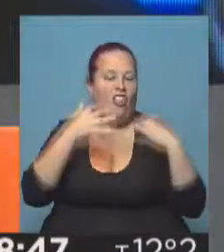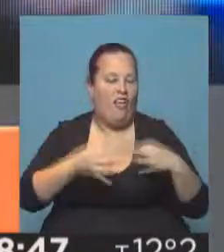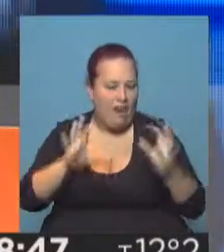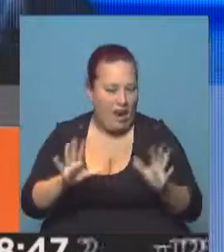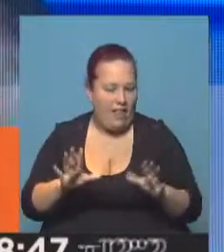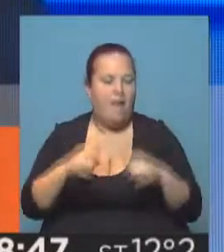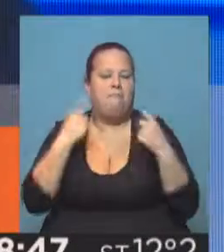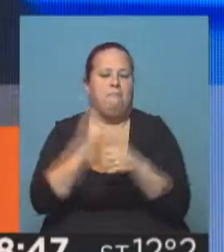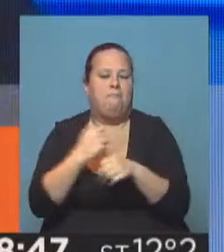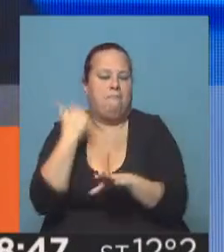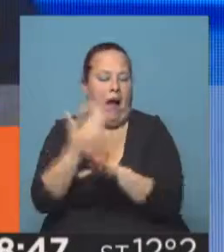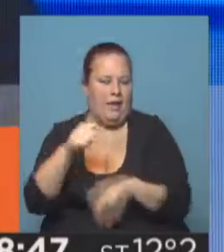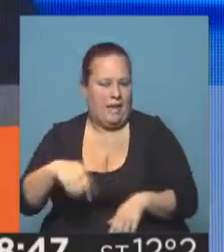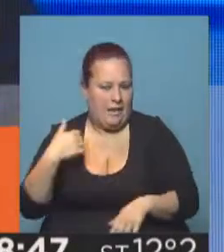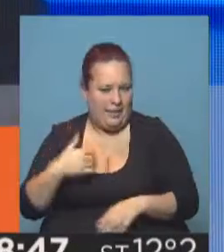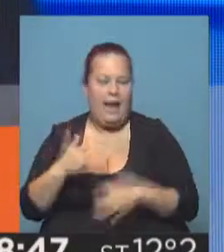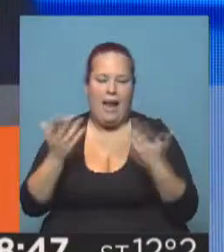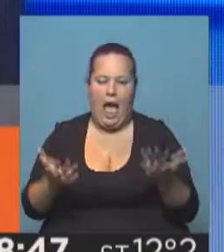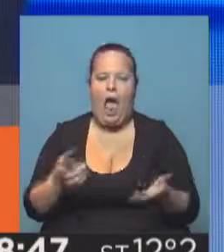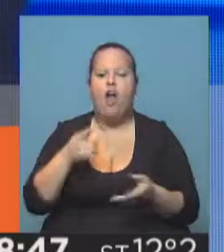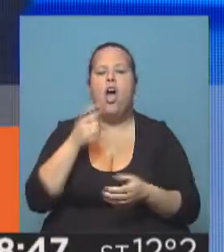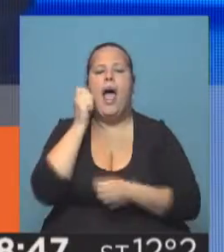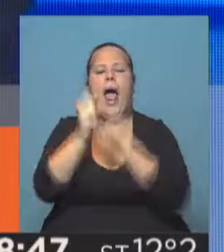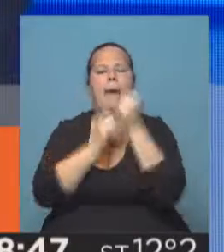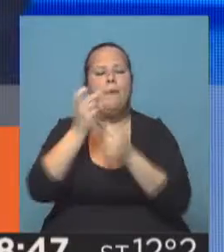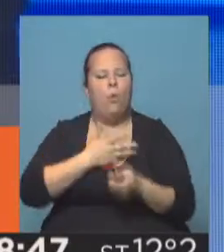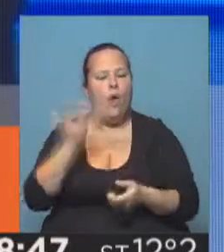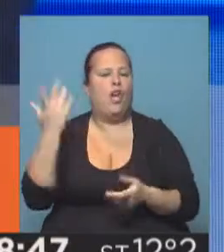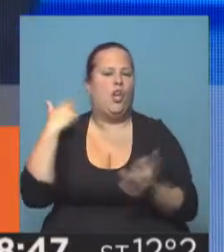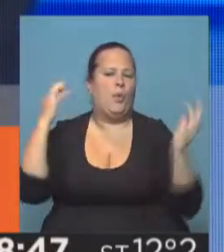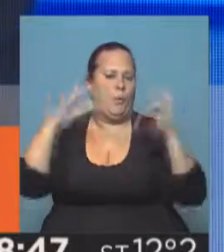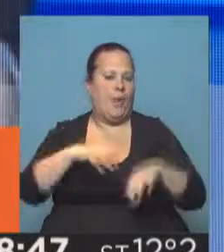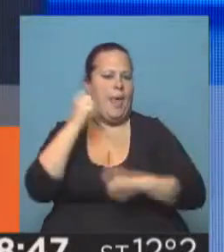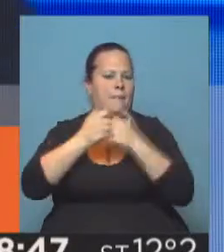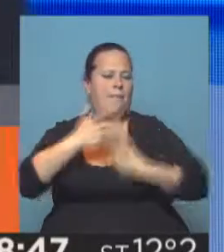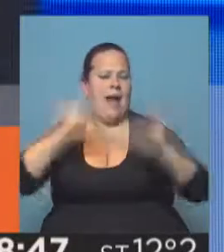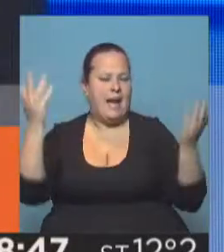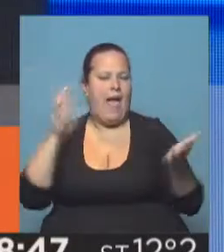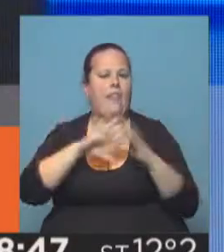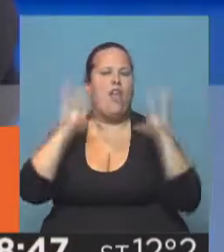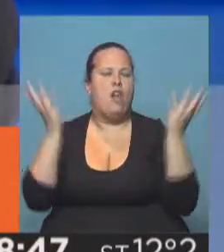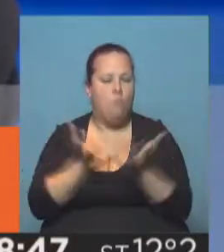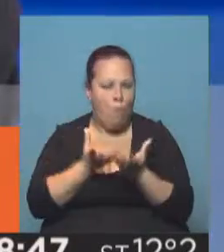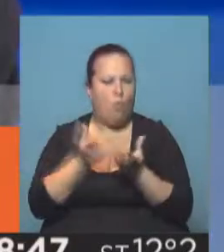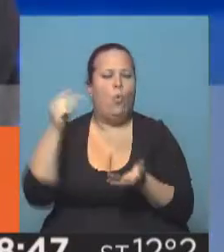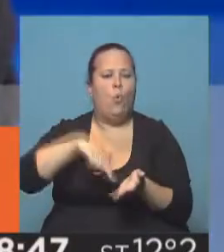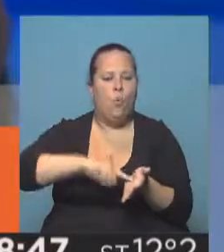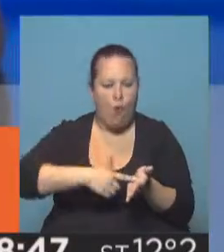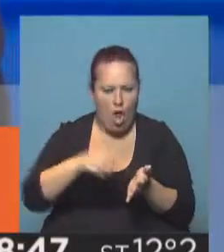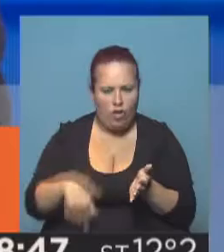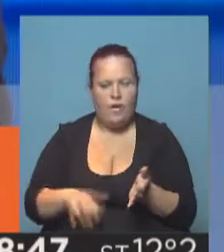que generen más empleo en nuestro país. Claro. Los empresarios, porque vinieron las principales empresas del mundo, estuvieron en Buenos